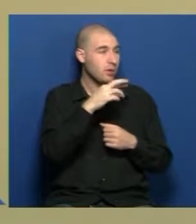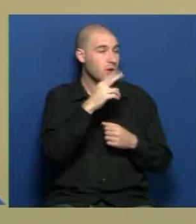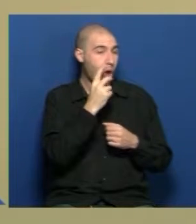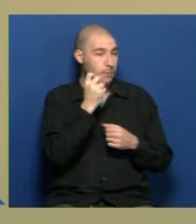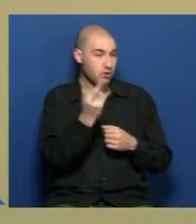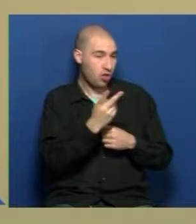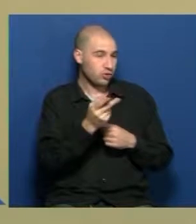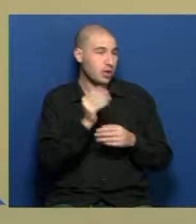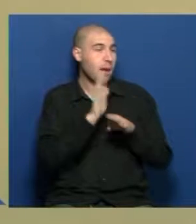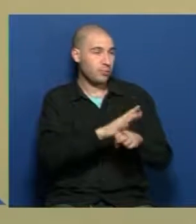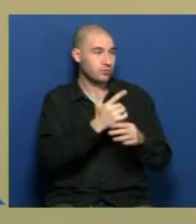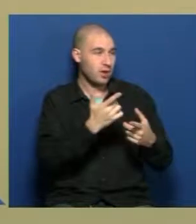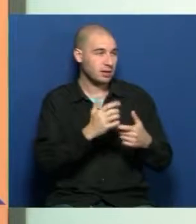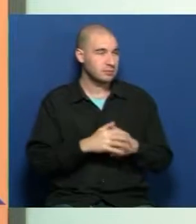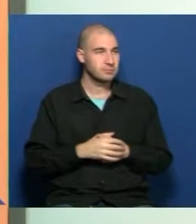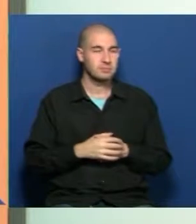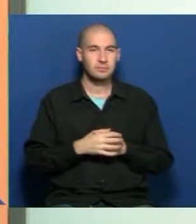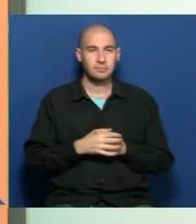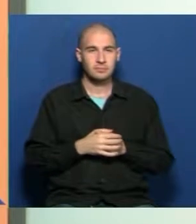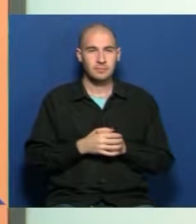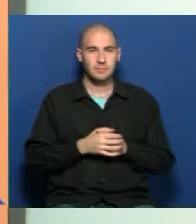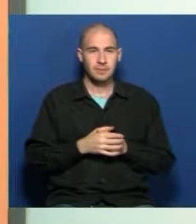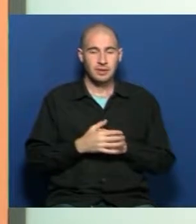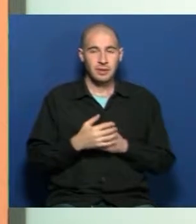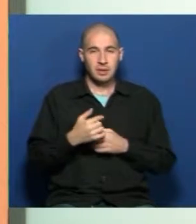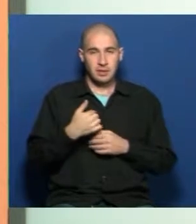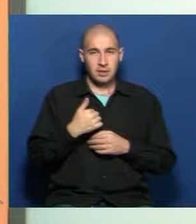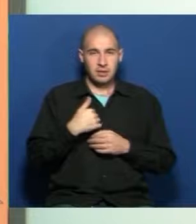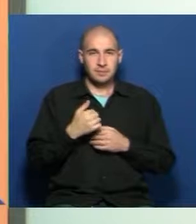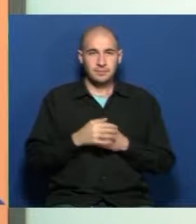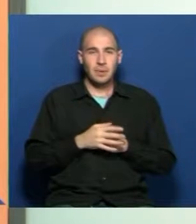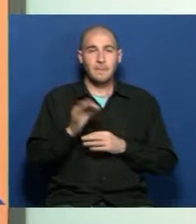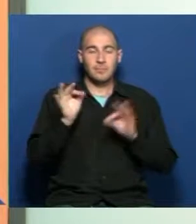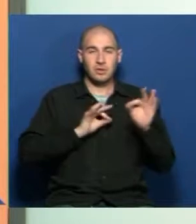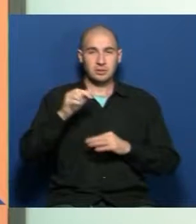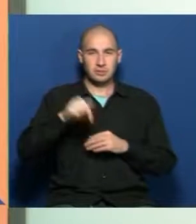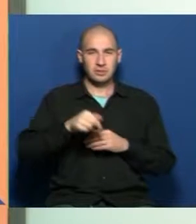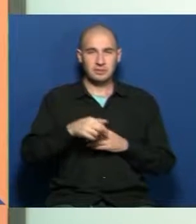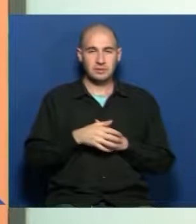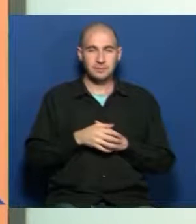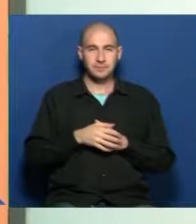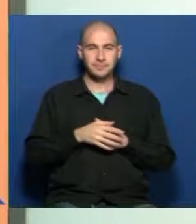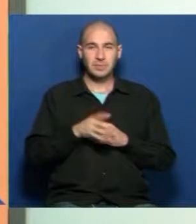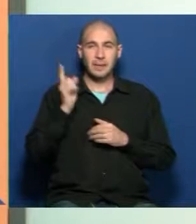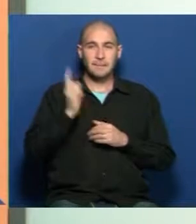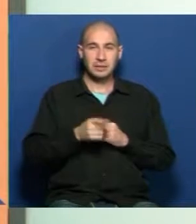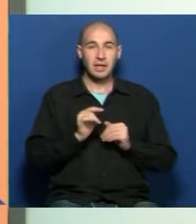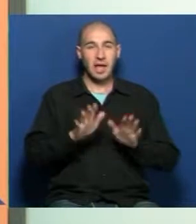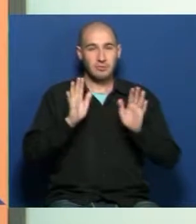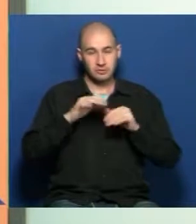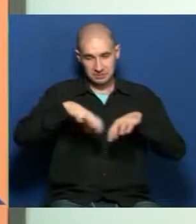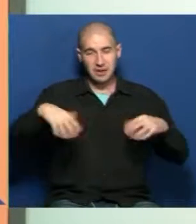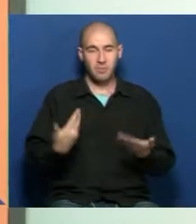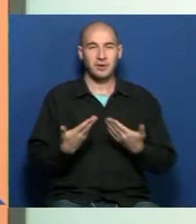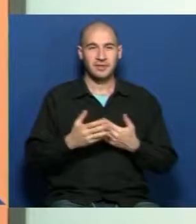y Niven no acompañan el proyecto del oficialismo. Yo la verdad que este proyecto establece la posibilidad de desdoblar,